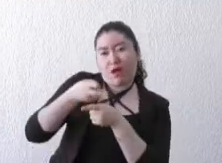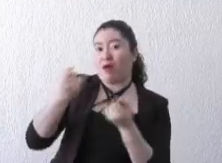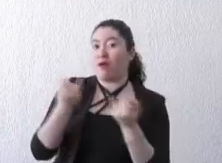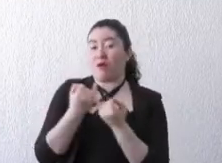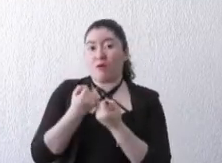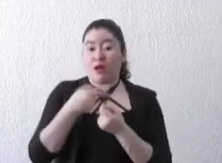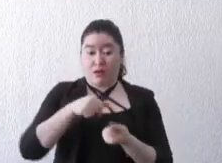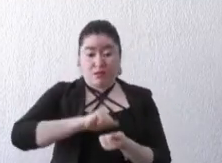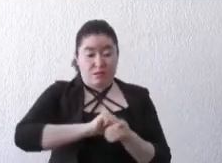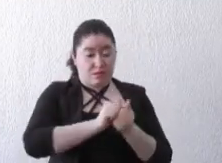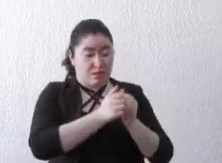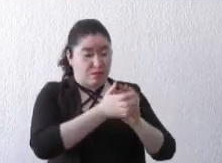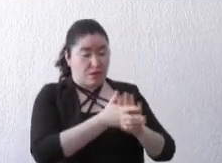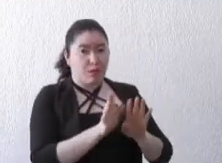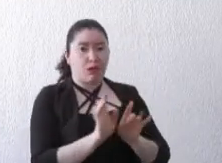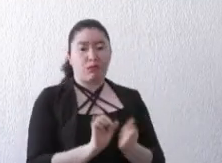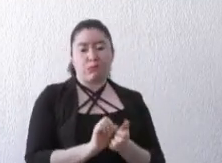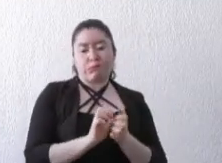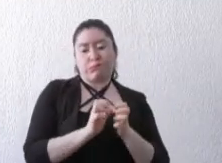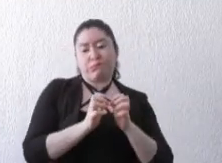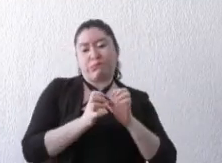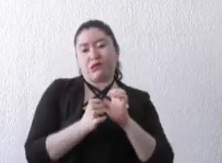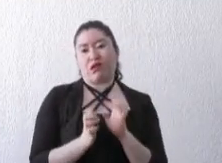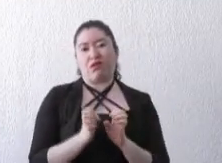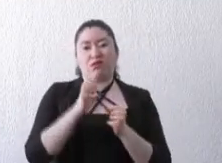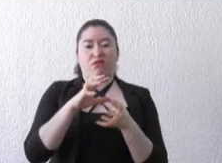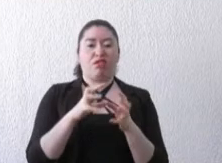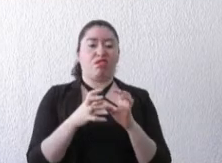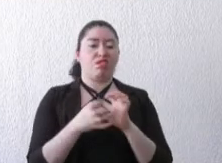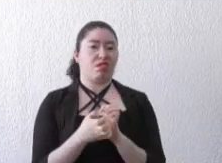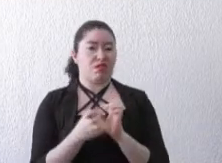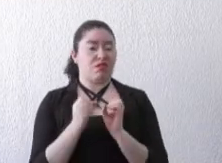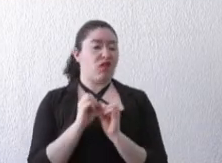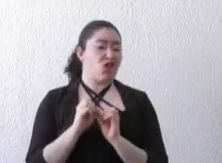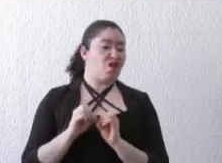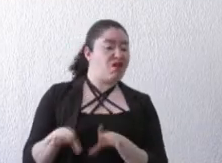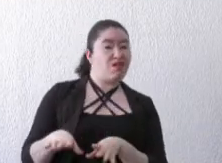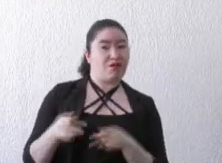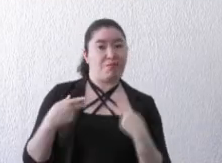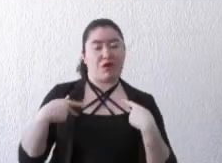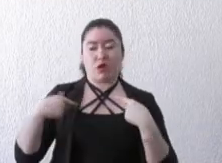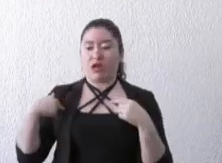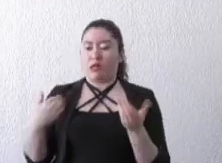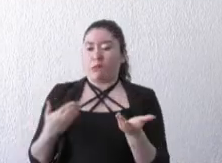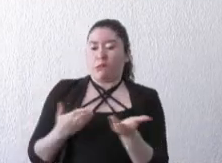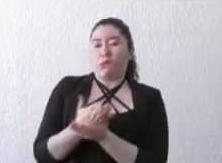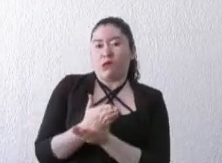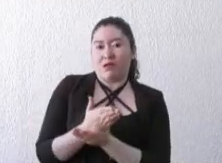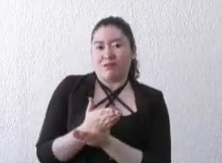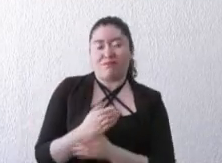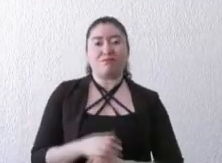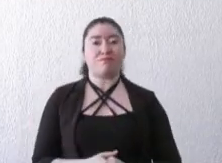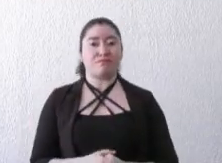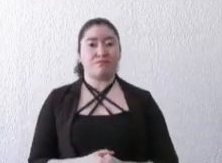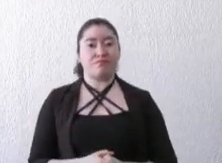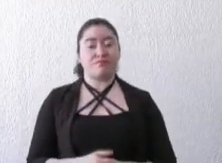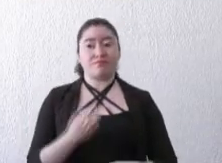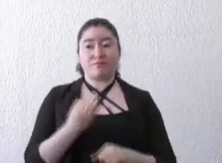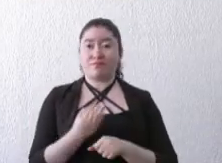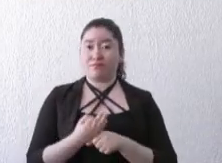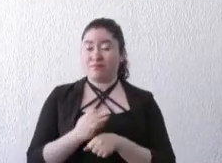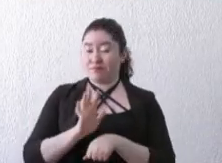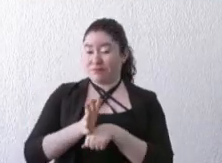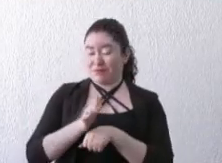en un lugar deteriorado, invadido, olvidado e inhóspito. El día de hoy, el antiguo Cine